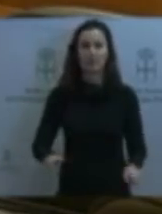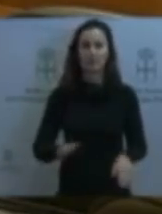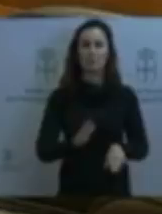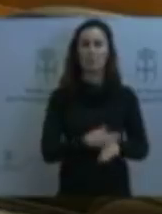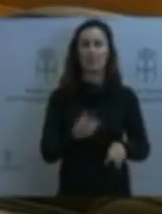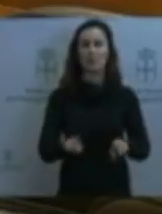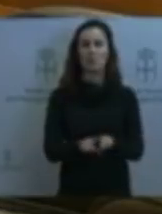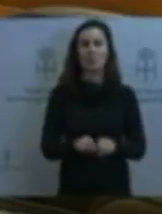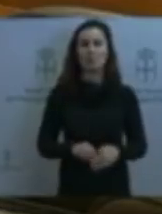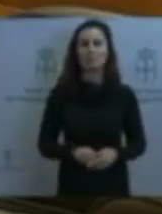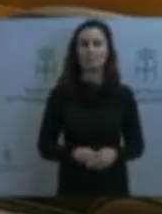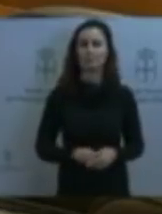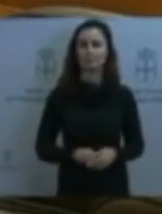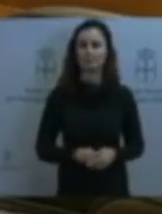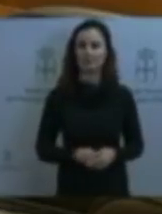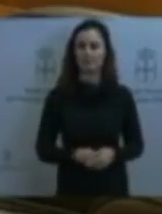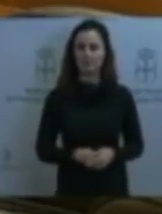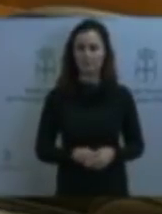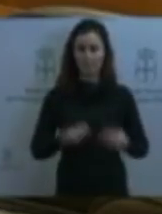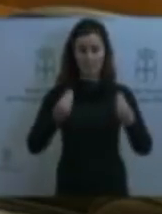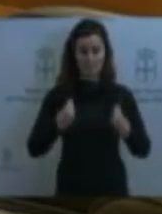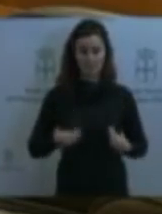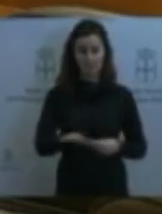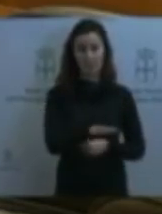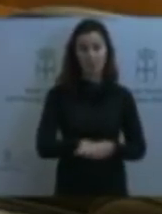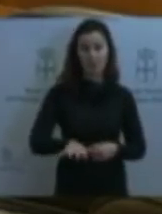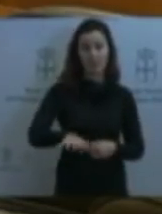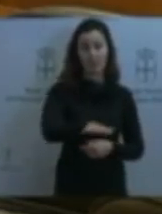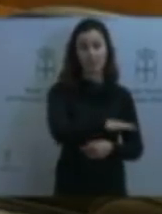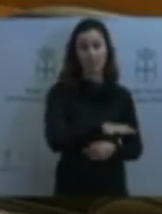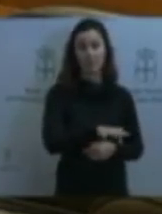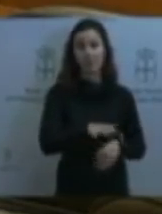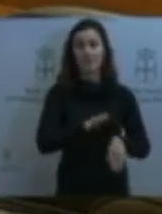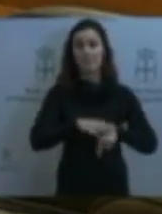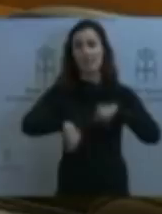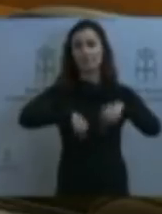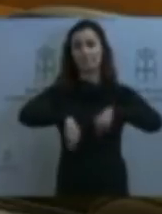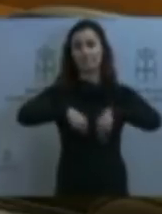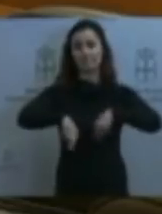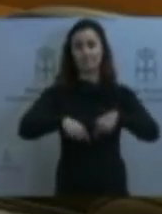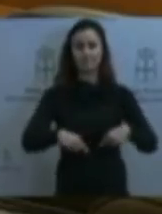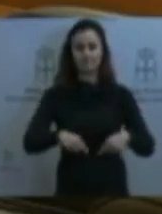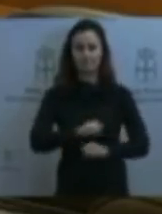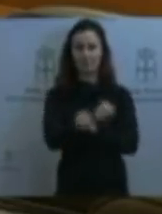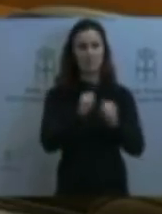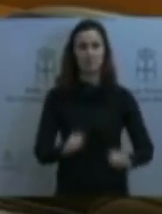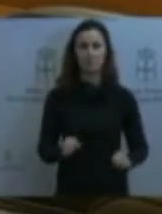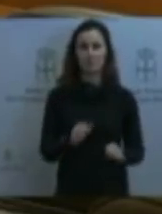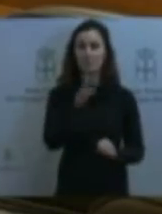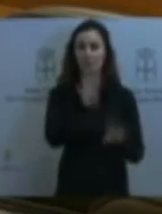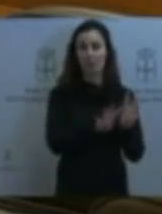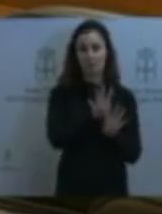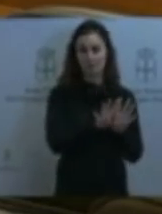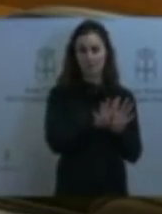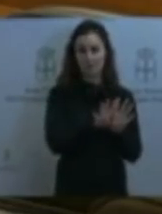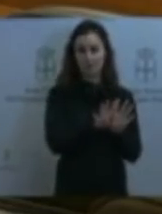esos concellos, de concebir la conectividad entre estos concellos, ¿no? Cuando Cangas de Narcea es referencia de